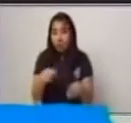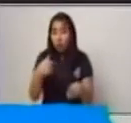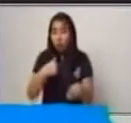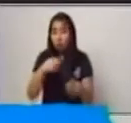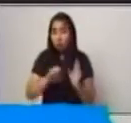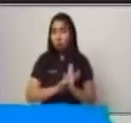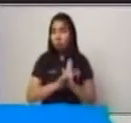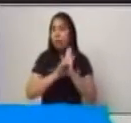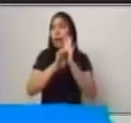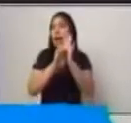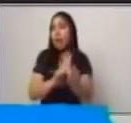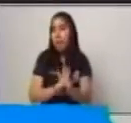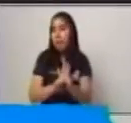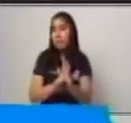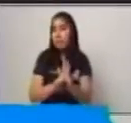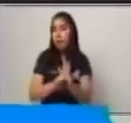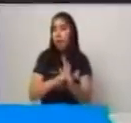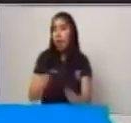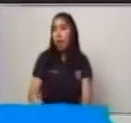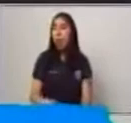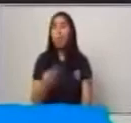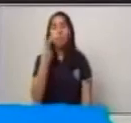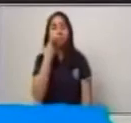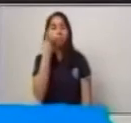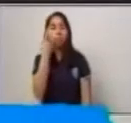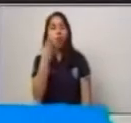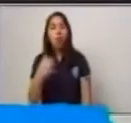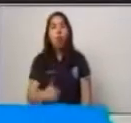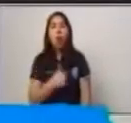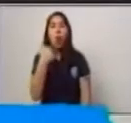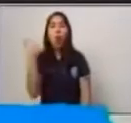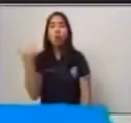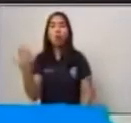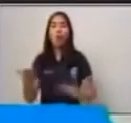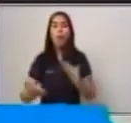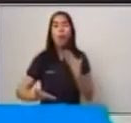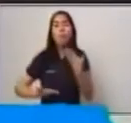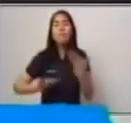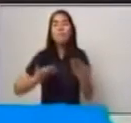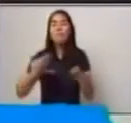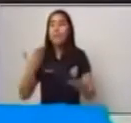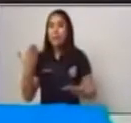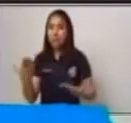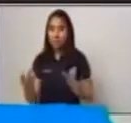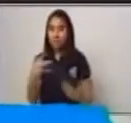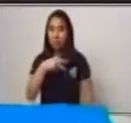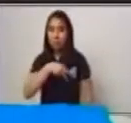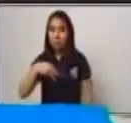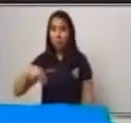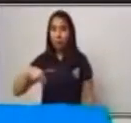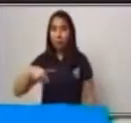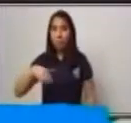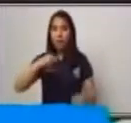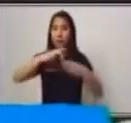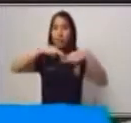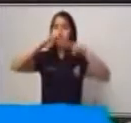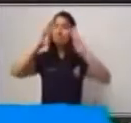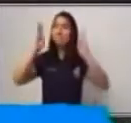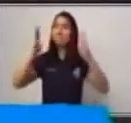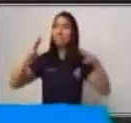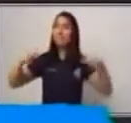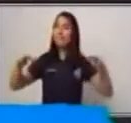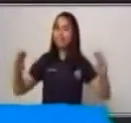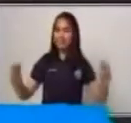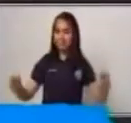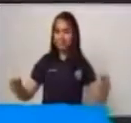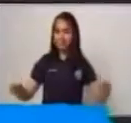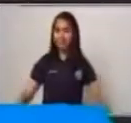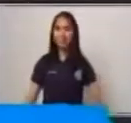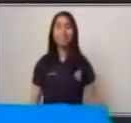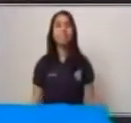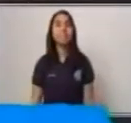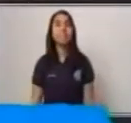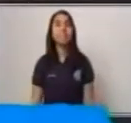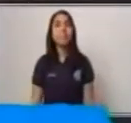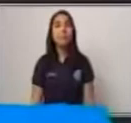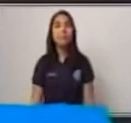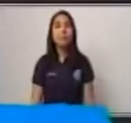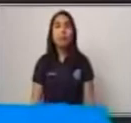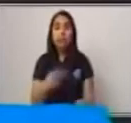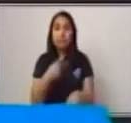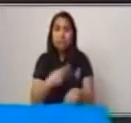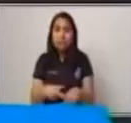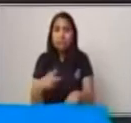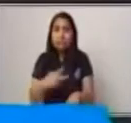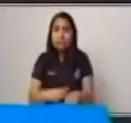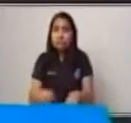poeta español, Federico García Lorca, titulado Paisaje. La tarde equivocada se vistió de